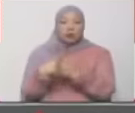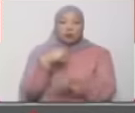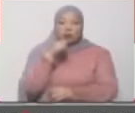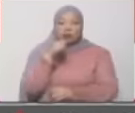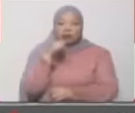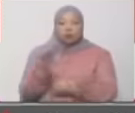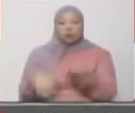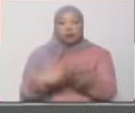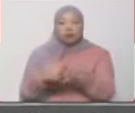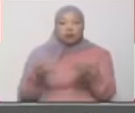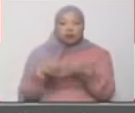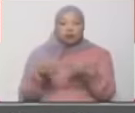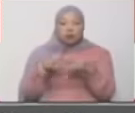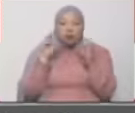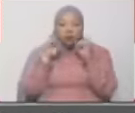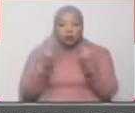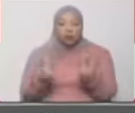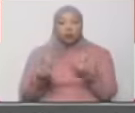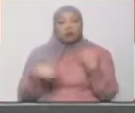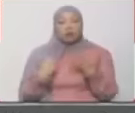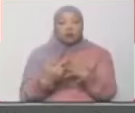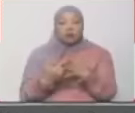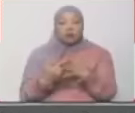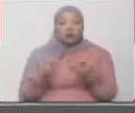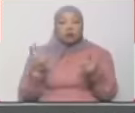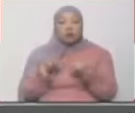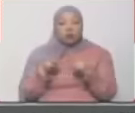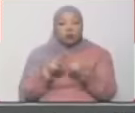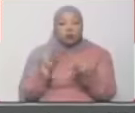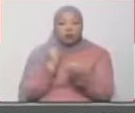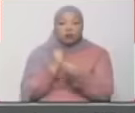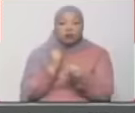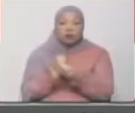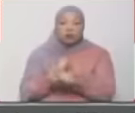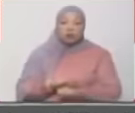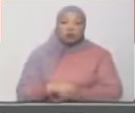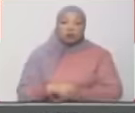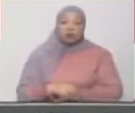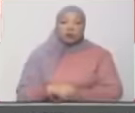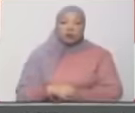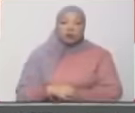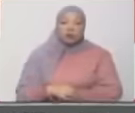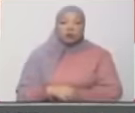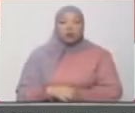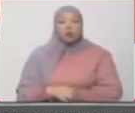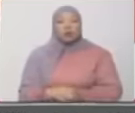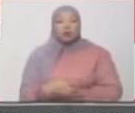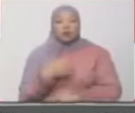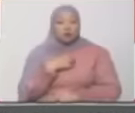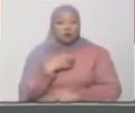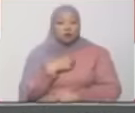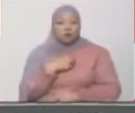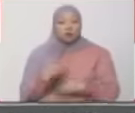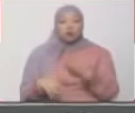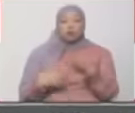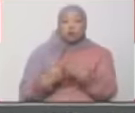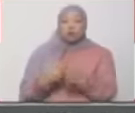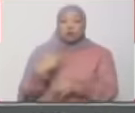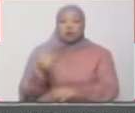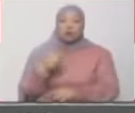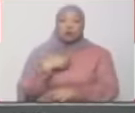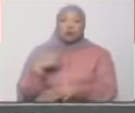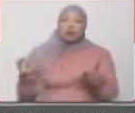hasta los equipos misilísticos conocidos y los no conocidos. todos